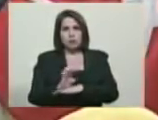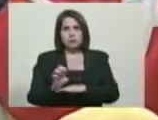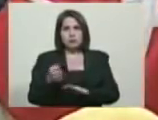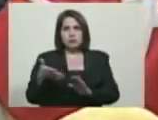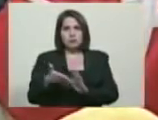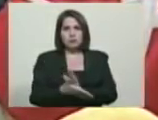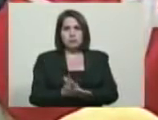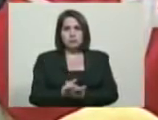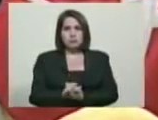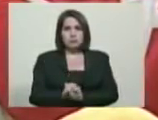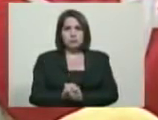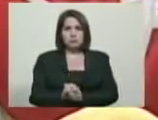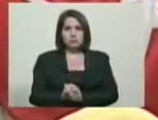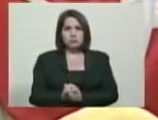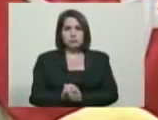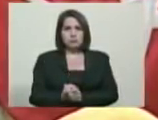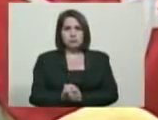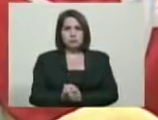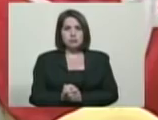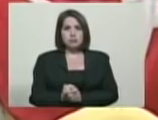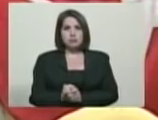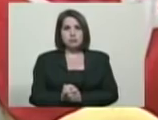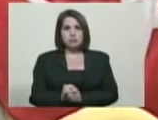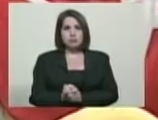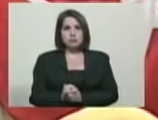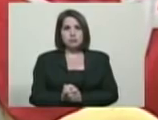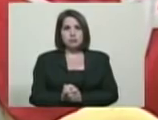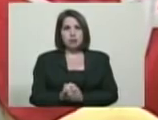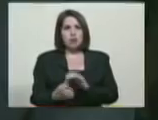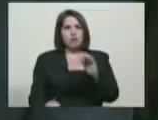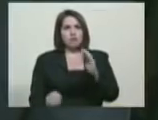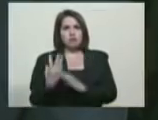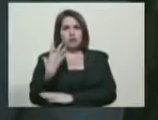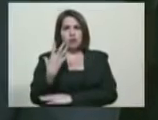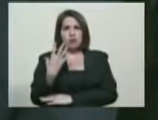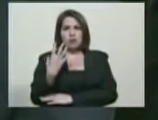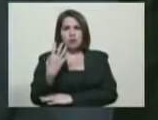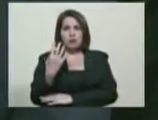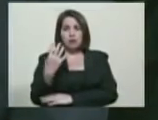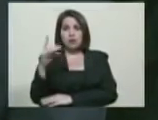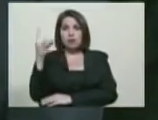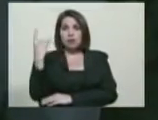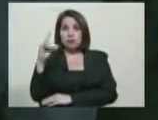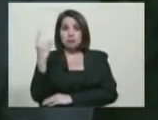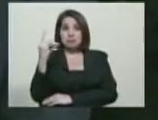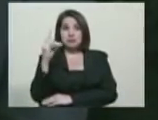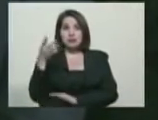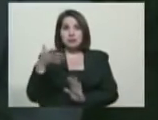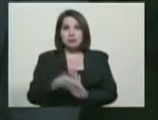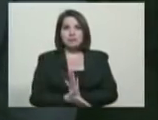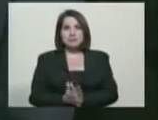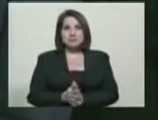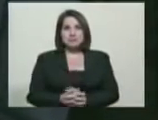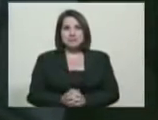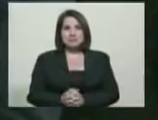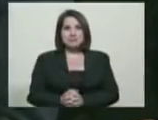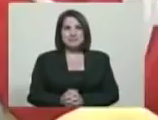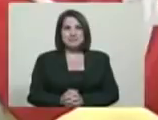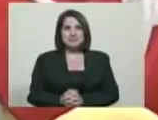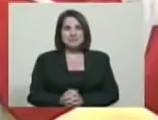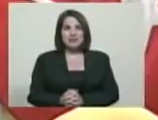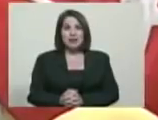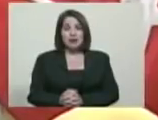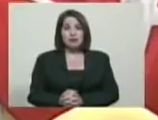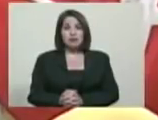Perú, y fundador de Bolivia, junto a Simón Bolívar. Es verdad,